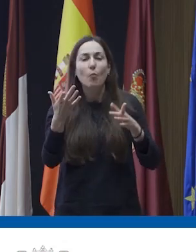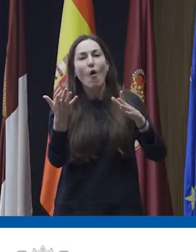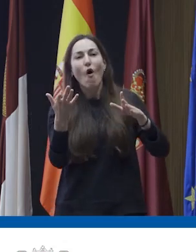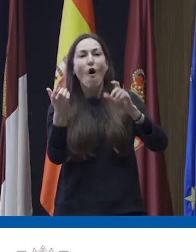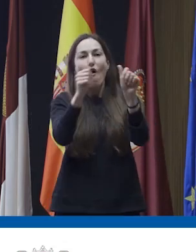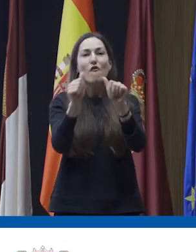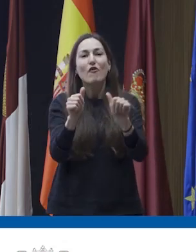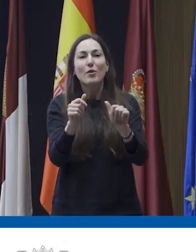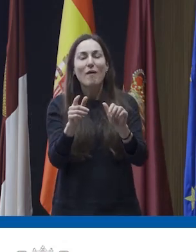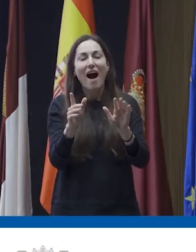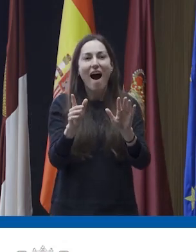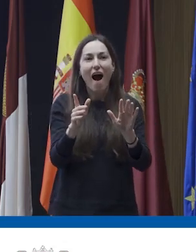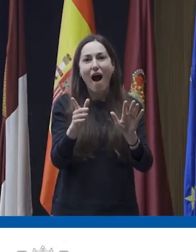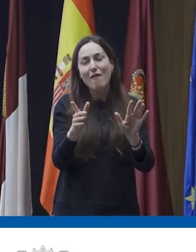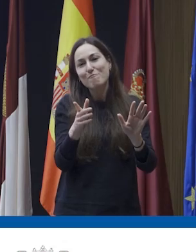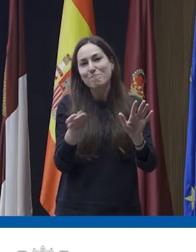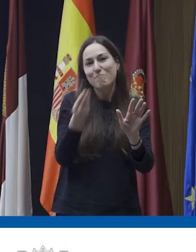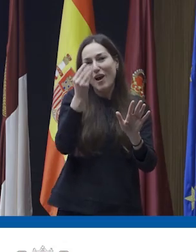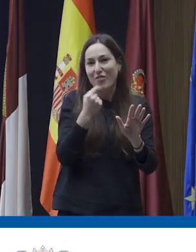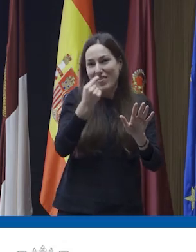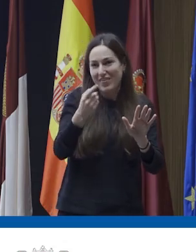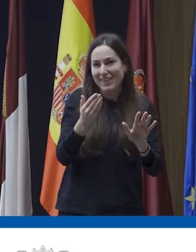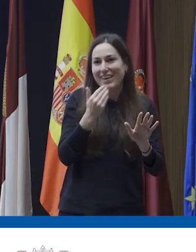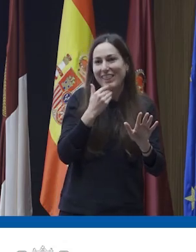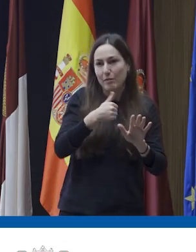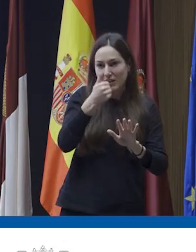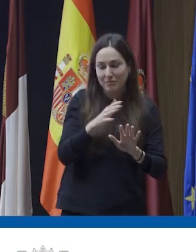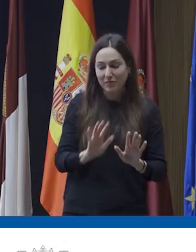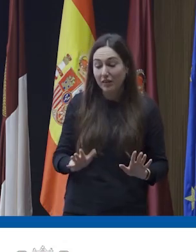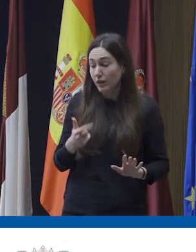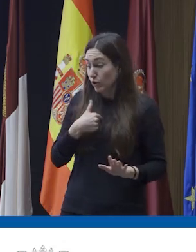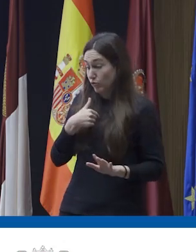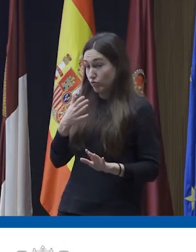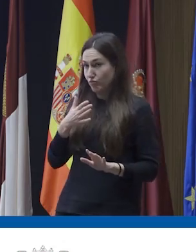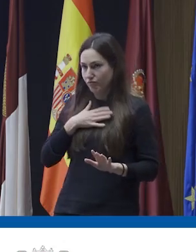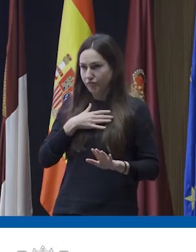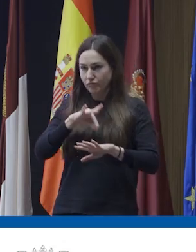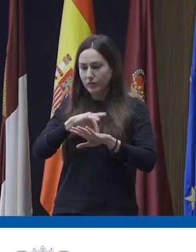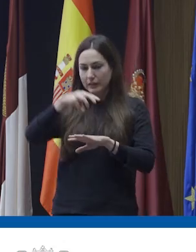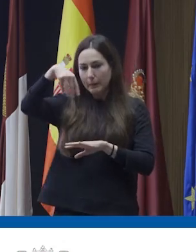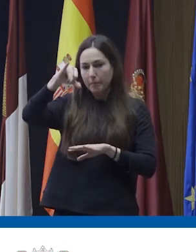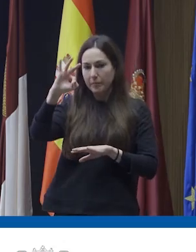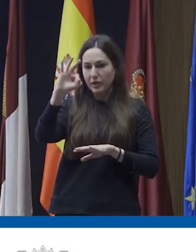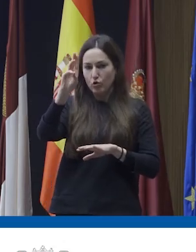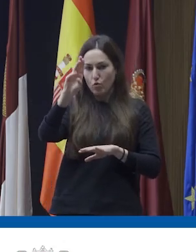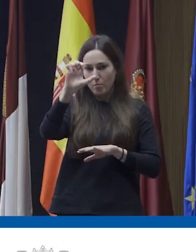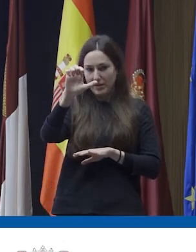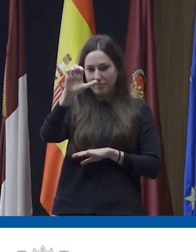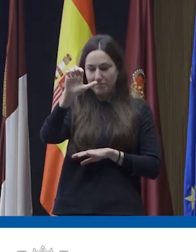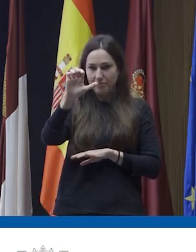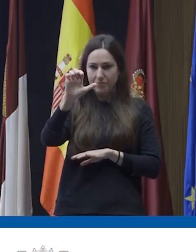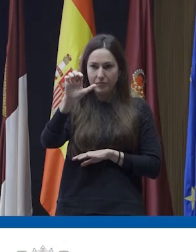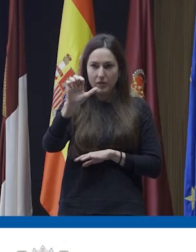salgan cataratas, pero efectivamente yo que soy miope, sí, desde jovencita y ya de joven no tengo